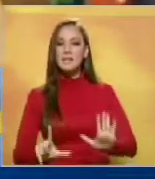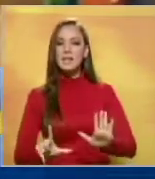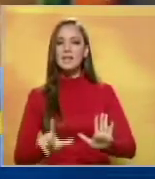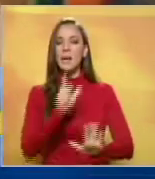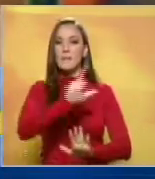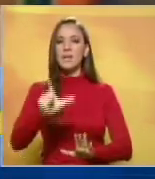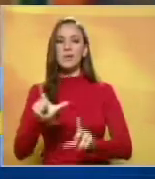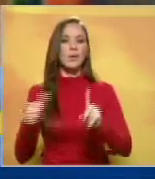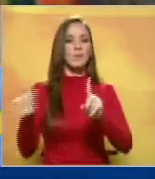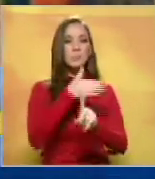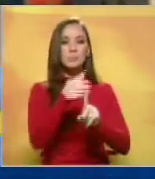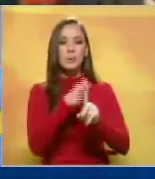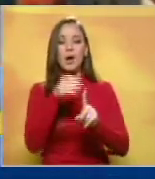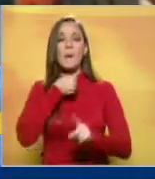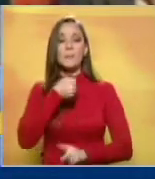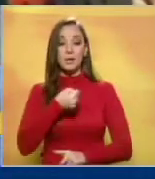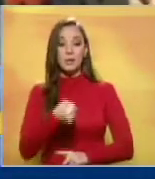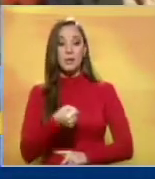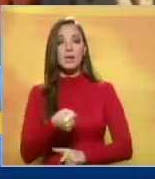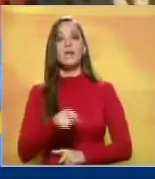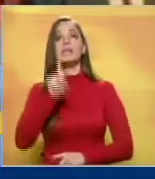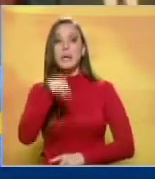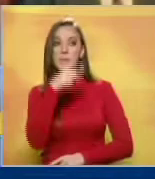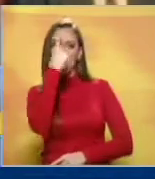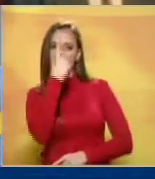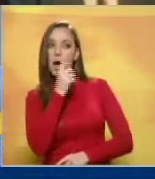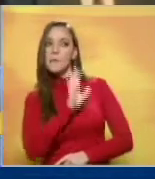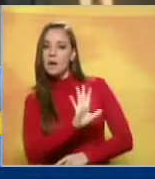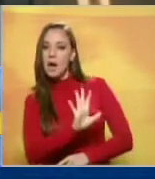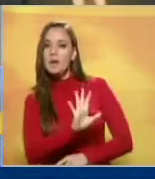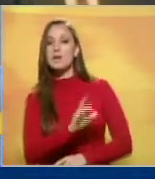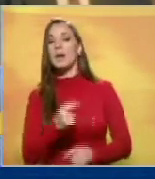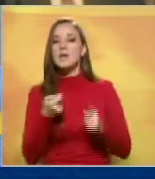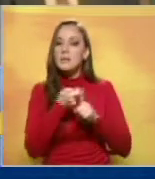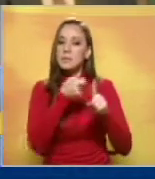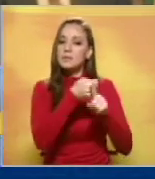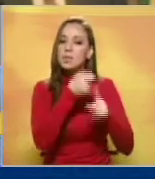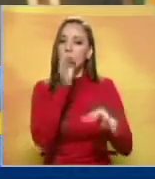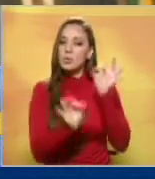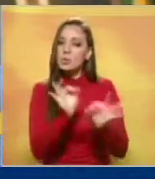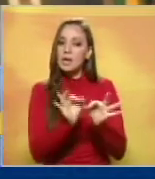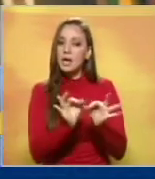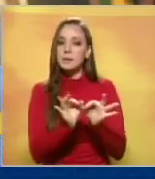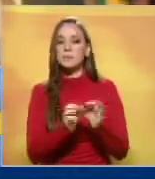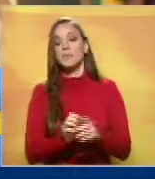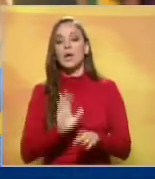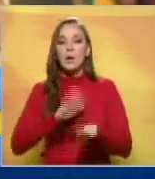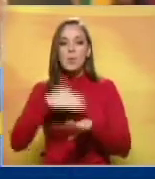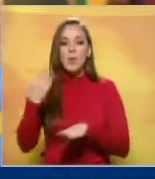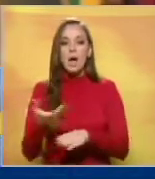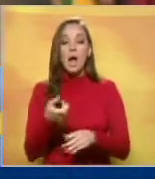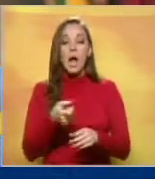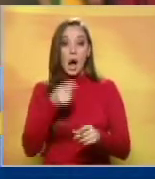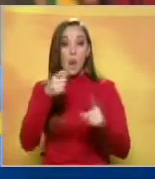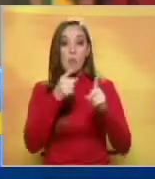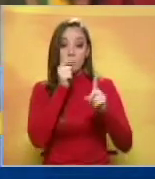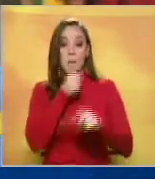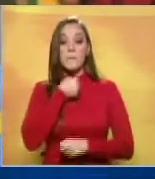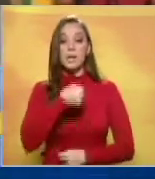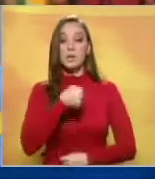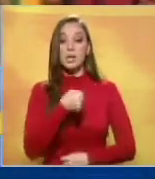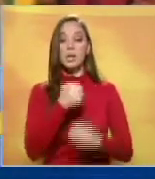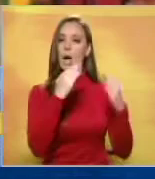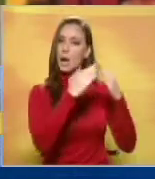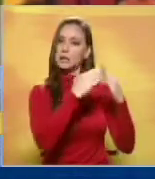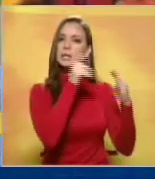en lo que va de año que incluyen amenazas y persecuciones judiciales la denuncia ocurre días después del atentado a un periodista en la casa de